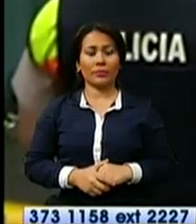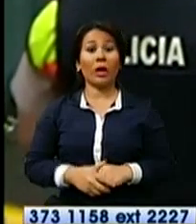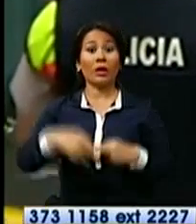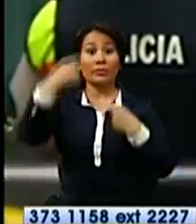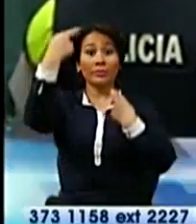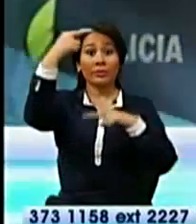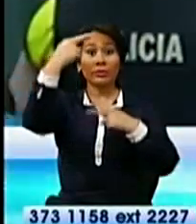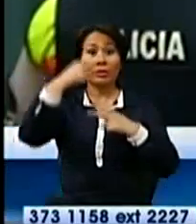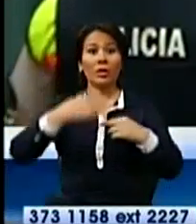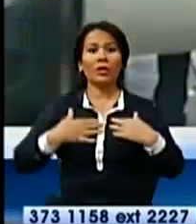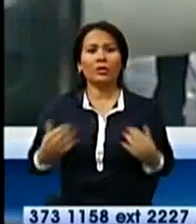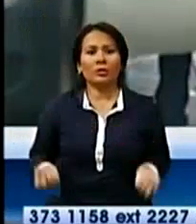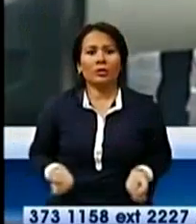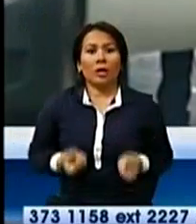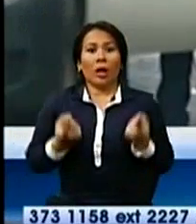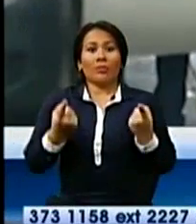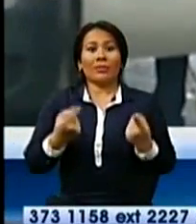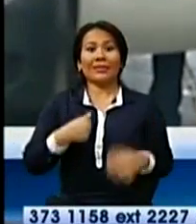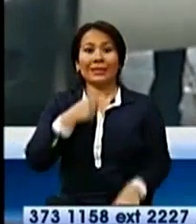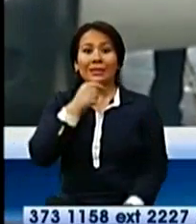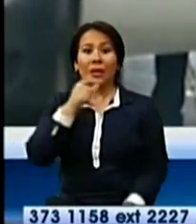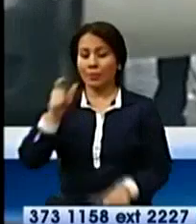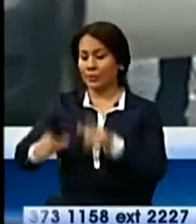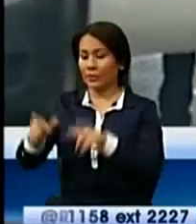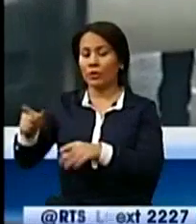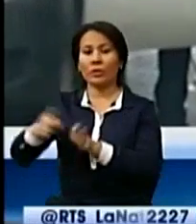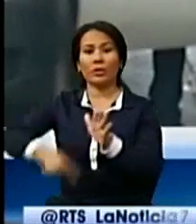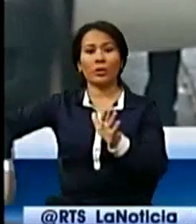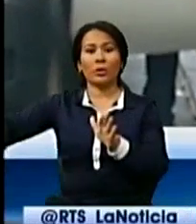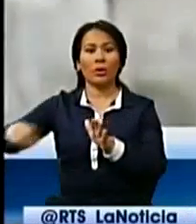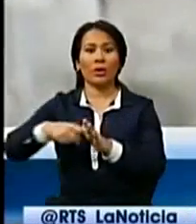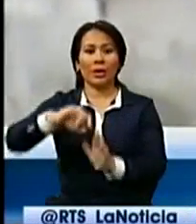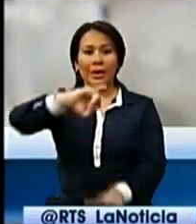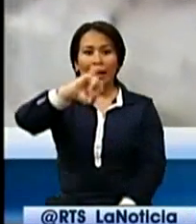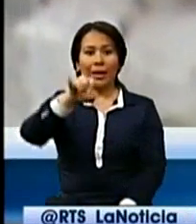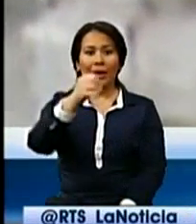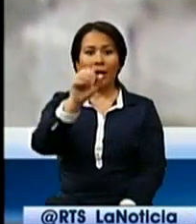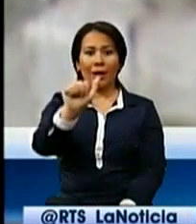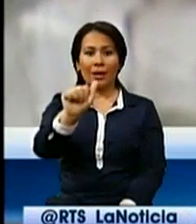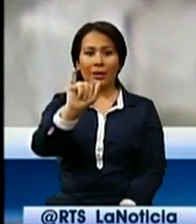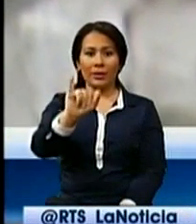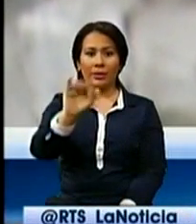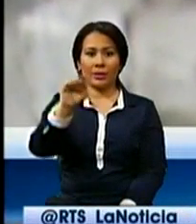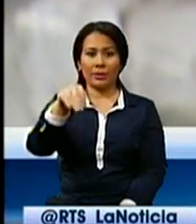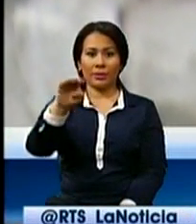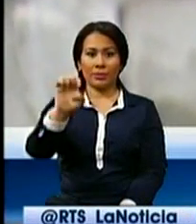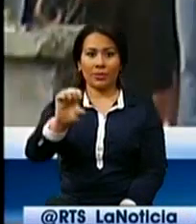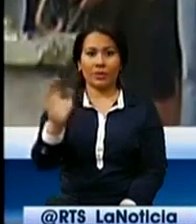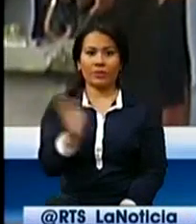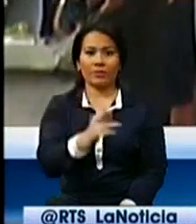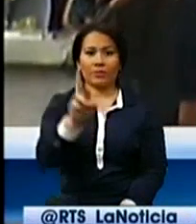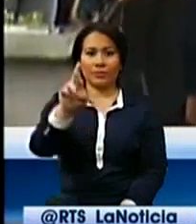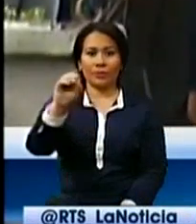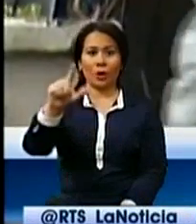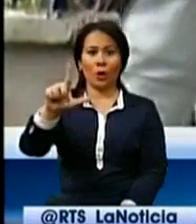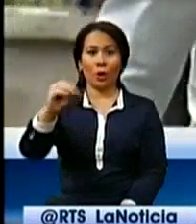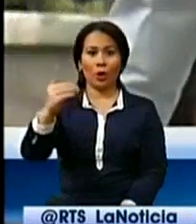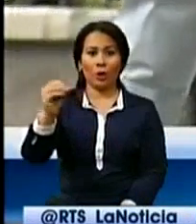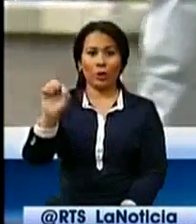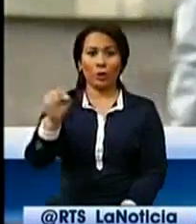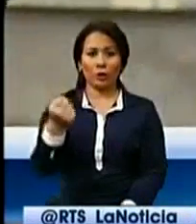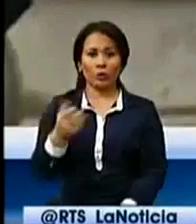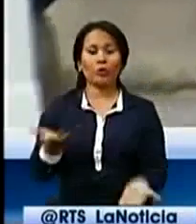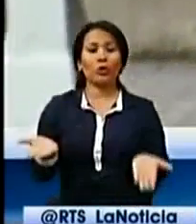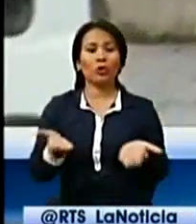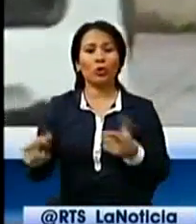La noticia tomó por sorpresa a los habitantes de la cooperativa Jaime Roldós al sur de Guayaquil. Era algo que no esperaban. Admirados solo